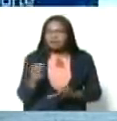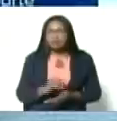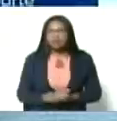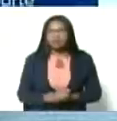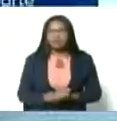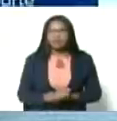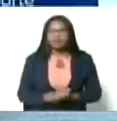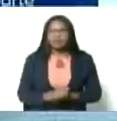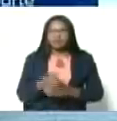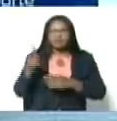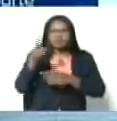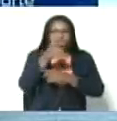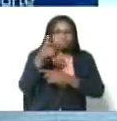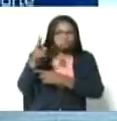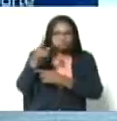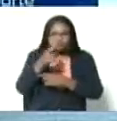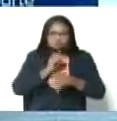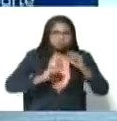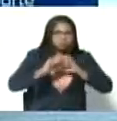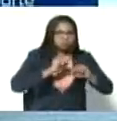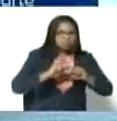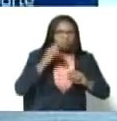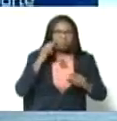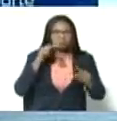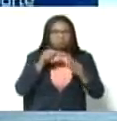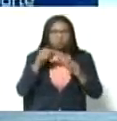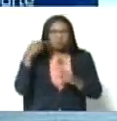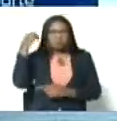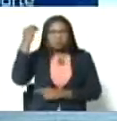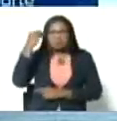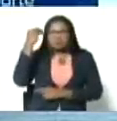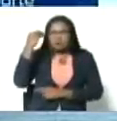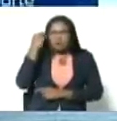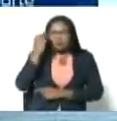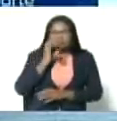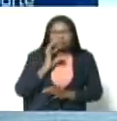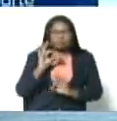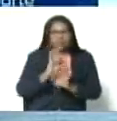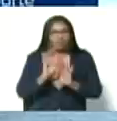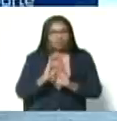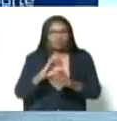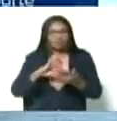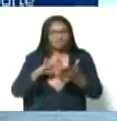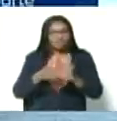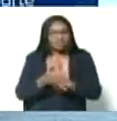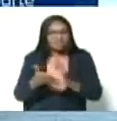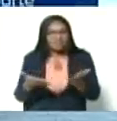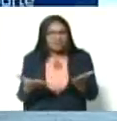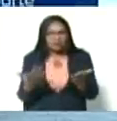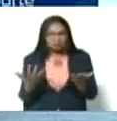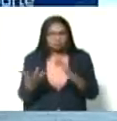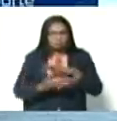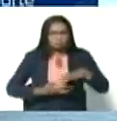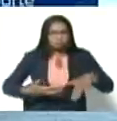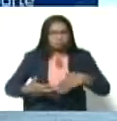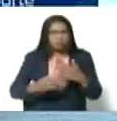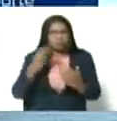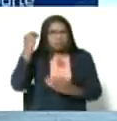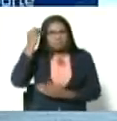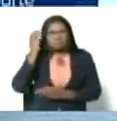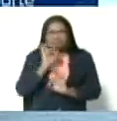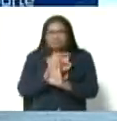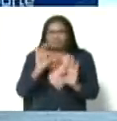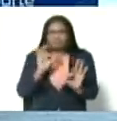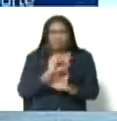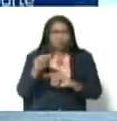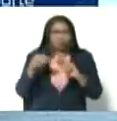Tanquetas y movimientos, pero no se me pasó jamás por la mente que pudiera haber algo. No se me pasó por